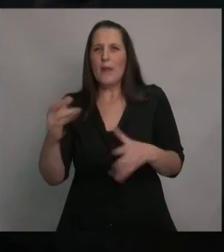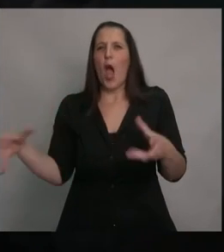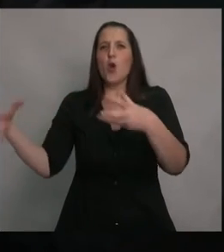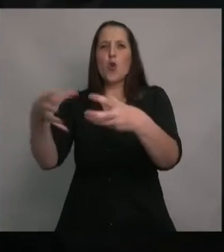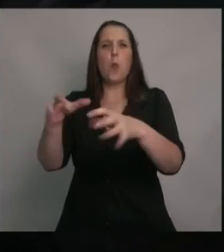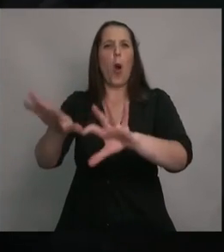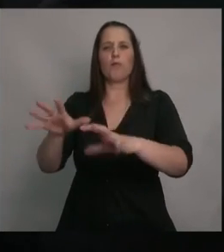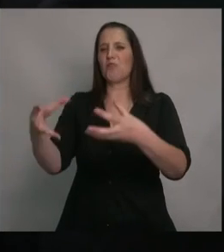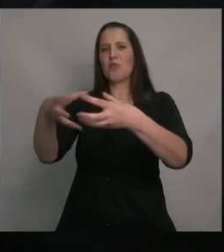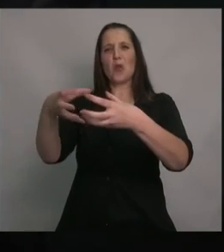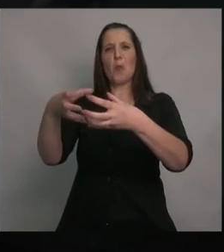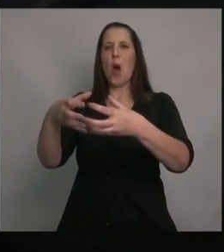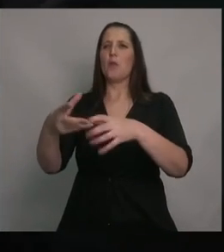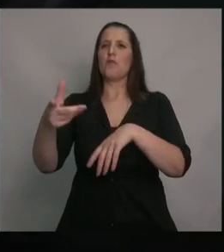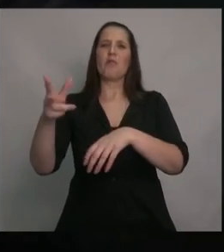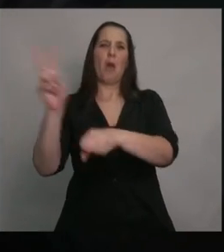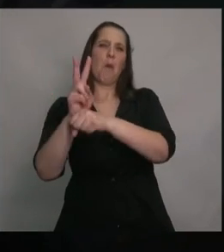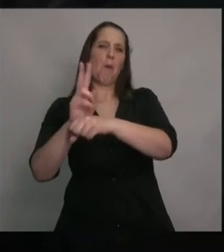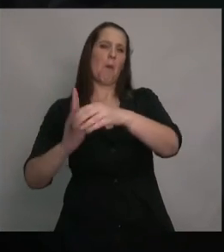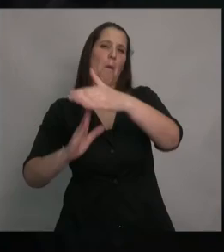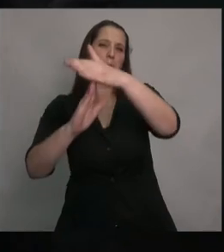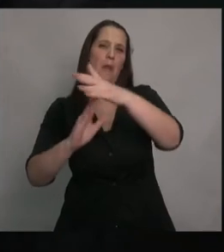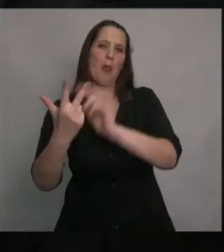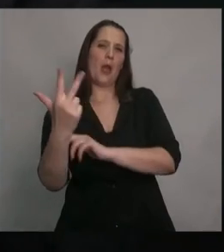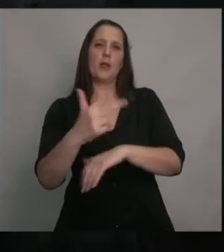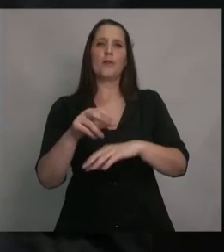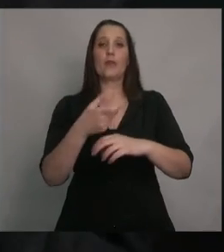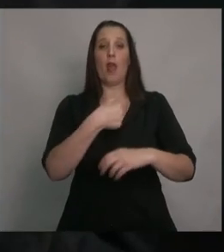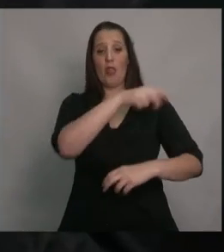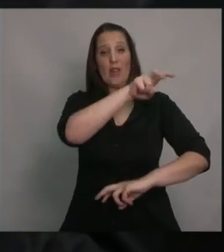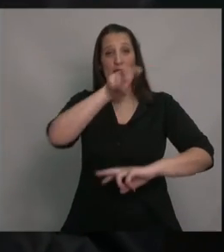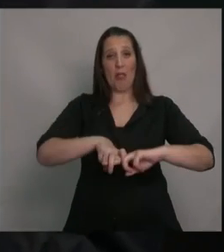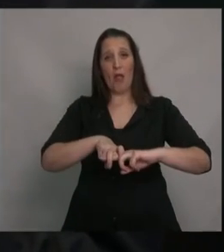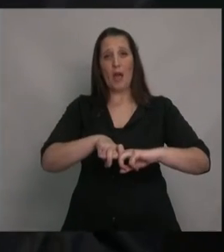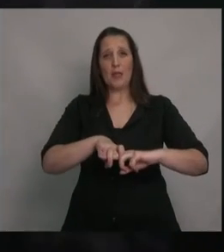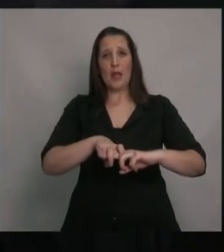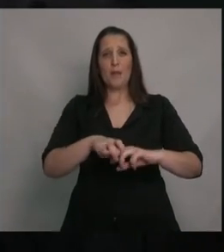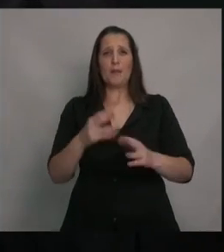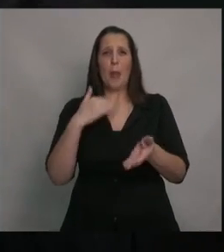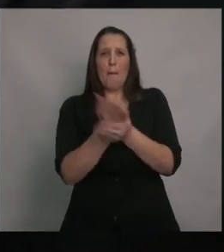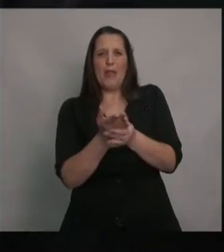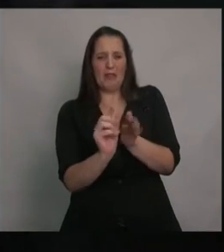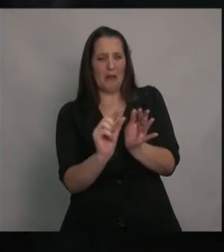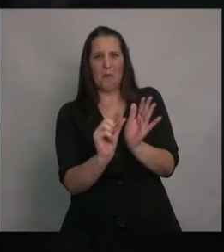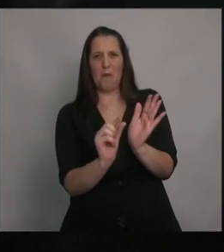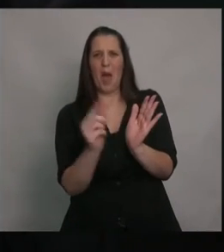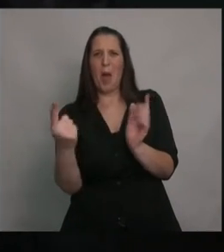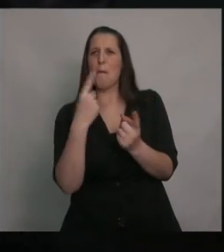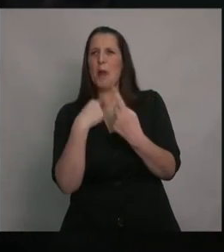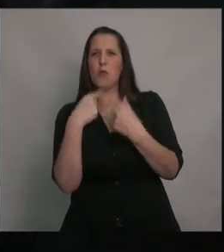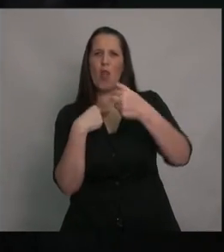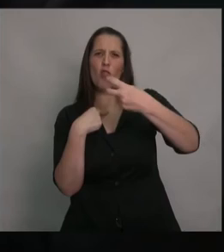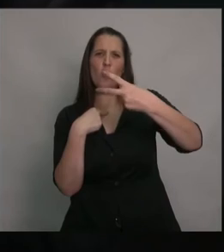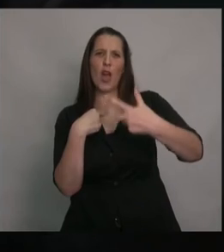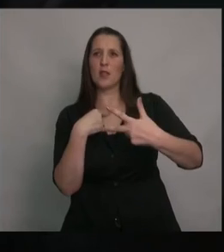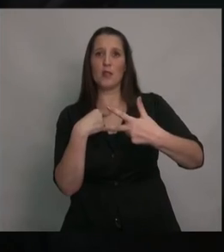personas esperando, el capitán con tres guardias, te sientas, el expediente de los presos es así chiquitico, te hacen dos o tres preguntas, sales